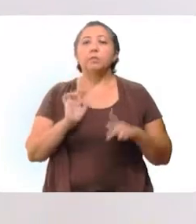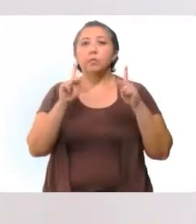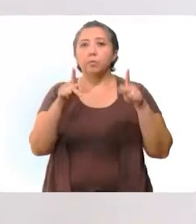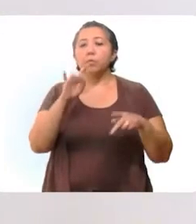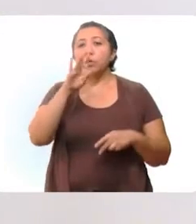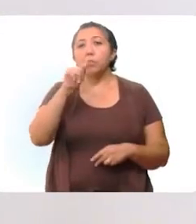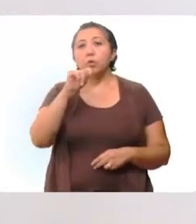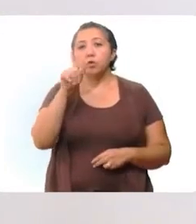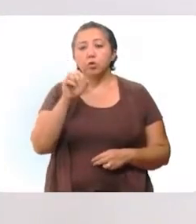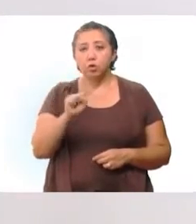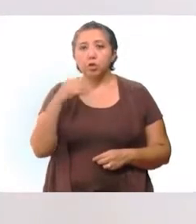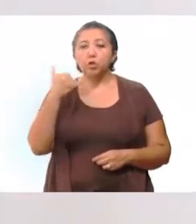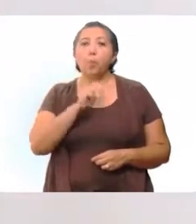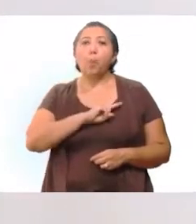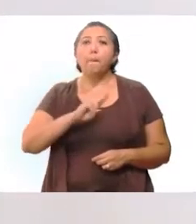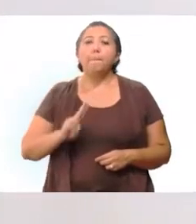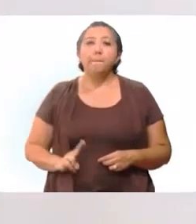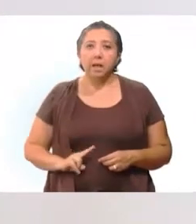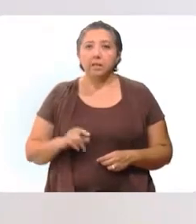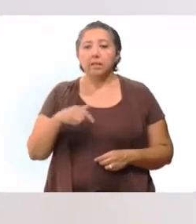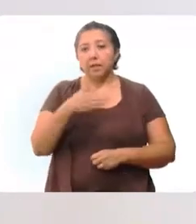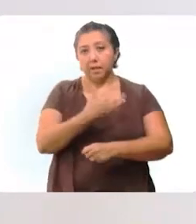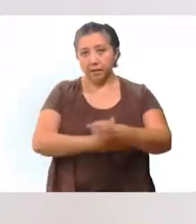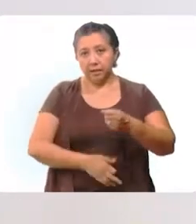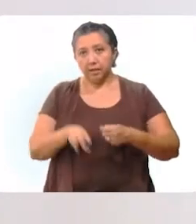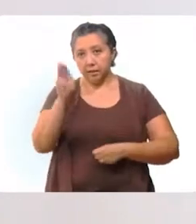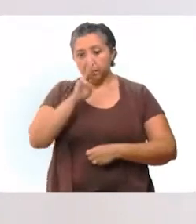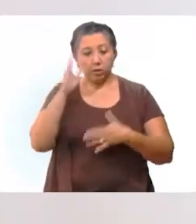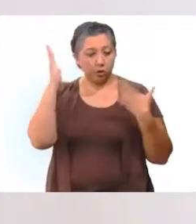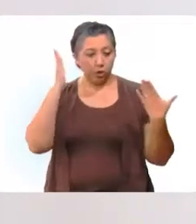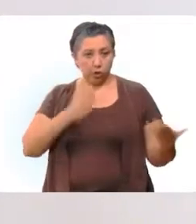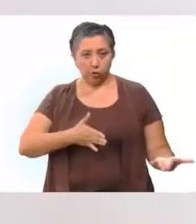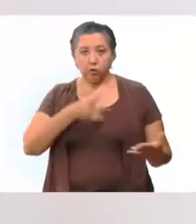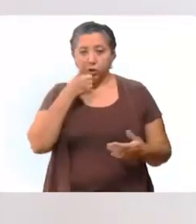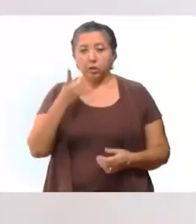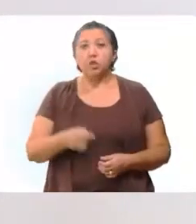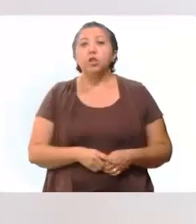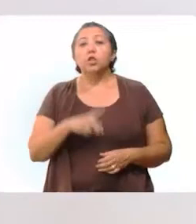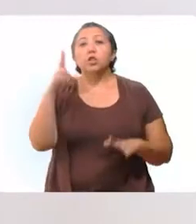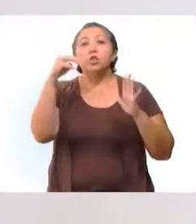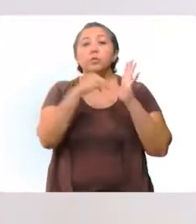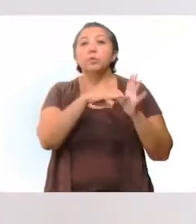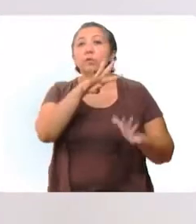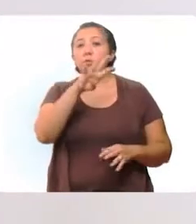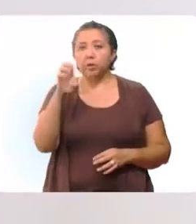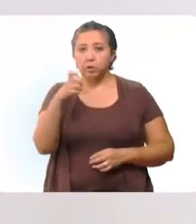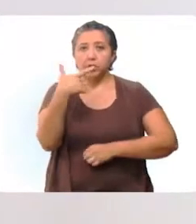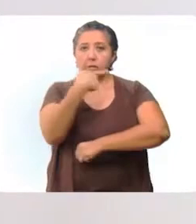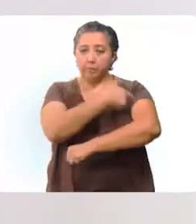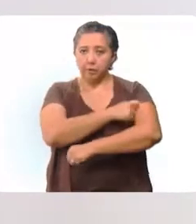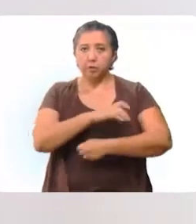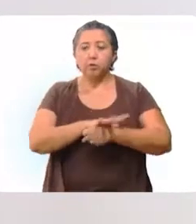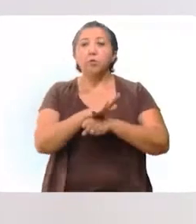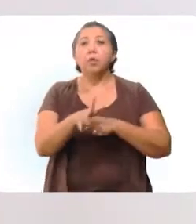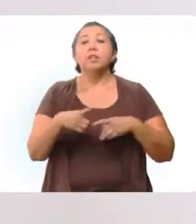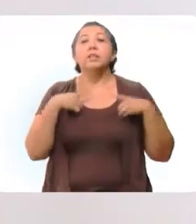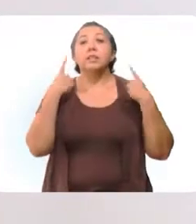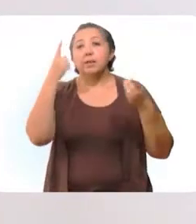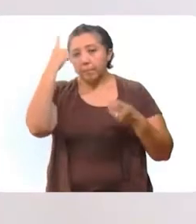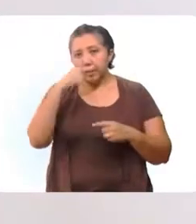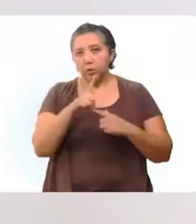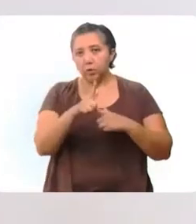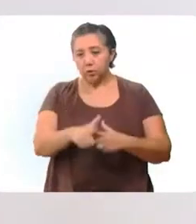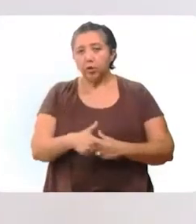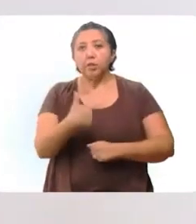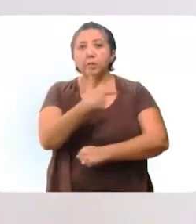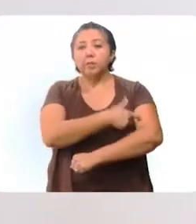Progreso, Buxots y Humán. La tarde del miércoles arribó a Yucatán un nuevo cargamento con 2.400 vacunas, las cuales se destinan para